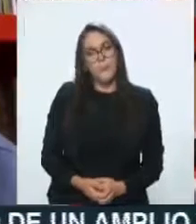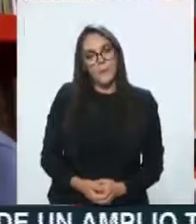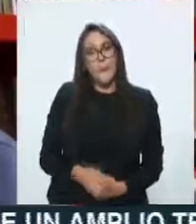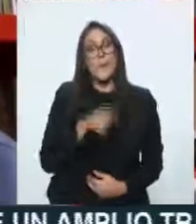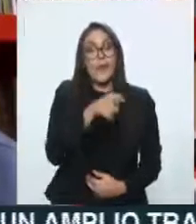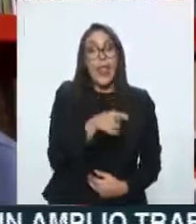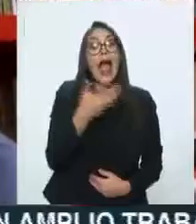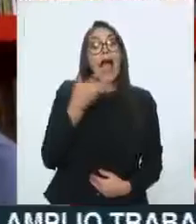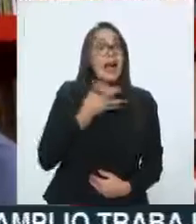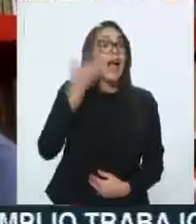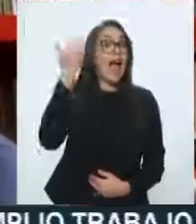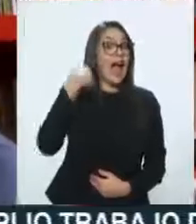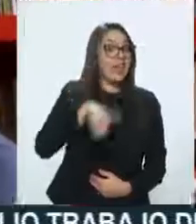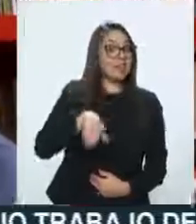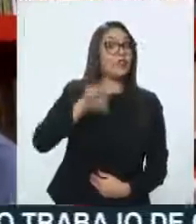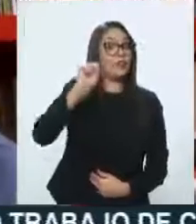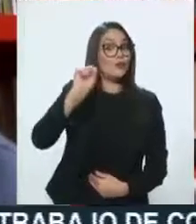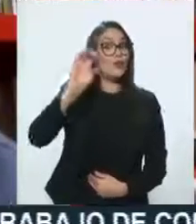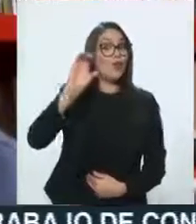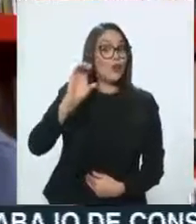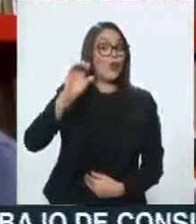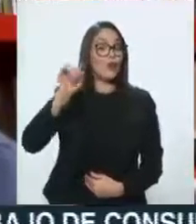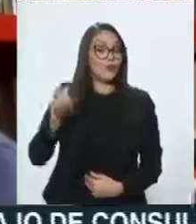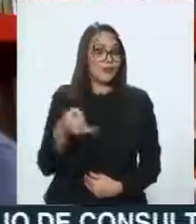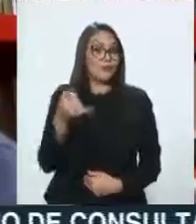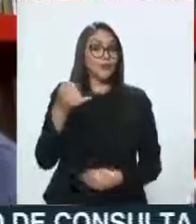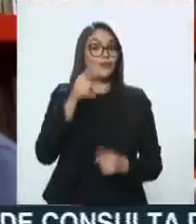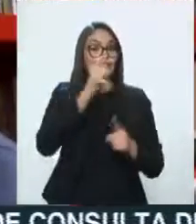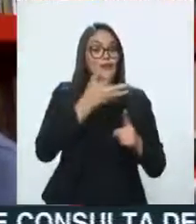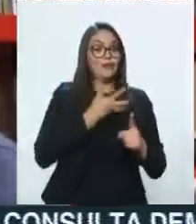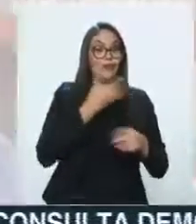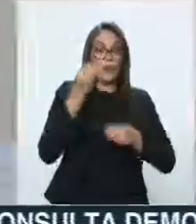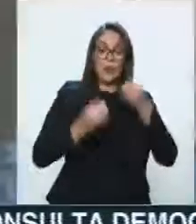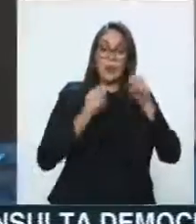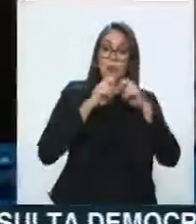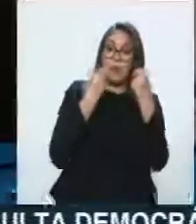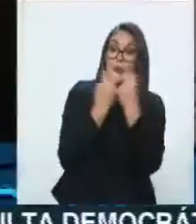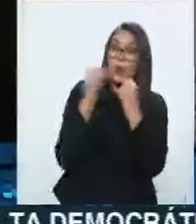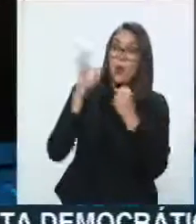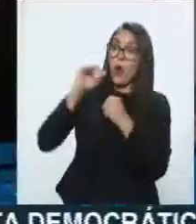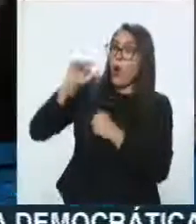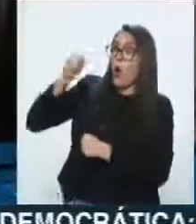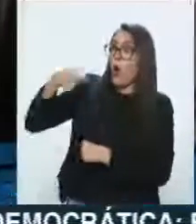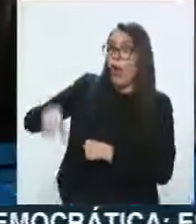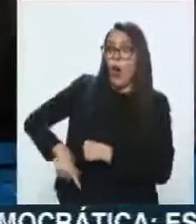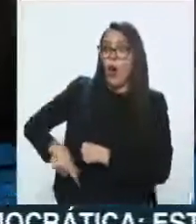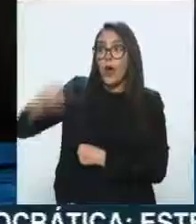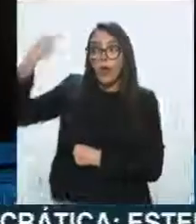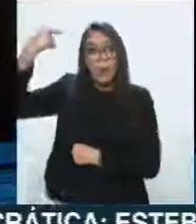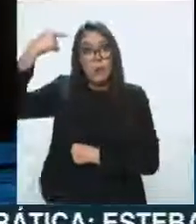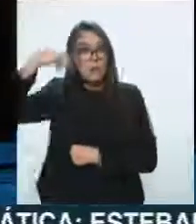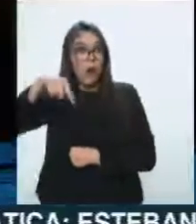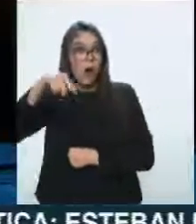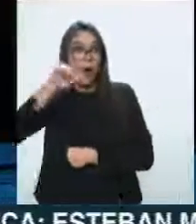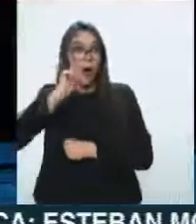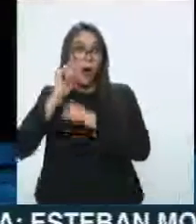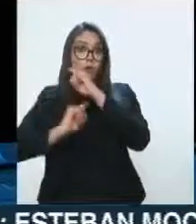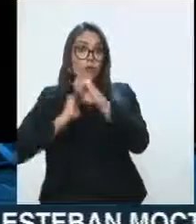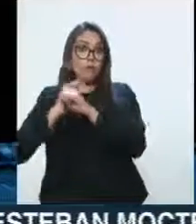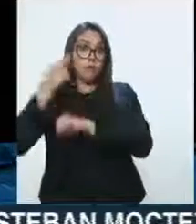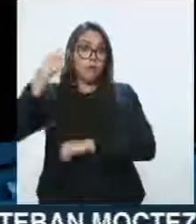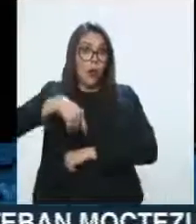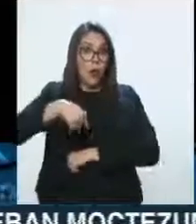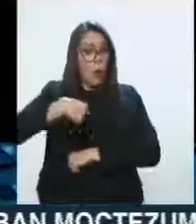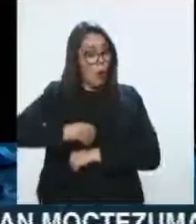de Justicia, diciendo si no nos lo pide un gobierno extranjero, nosotros no podemos proceder al congelamiento, lo